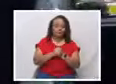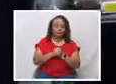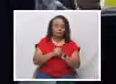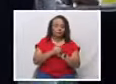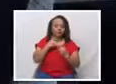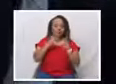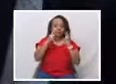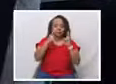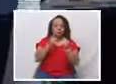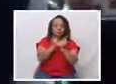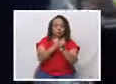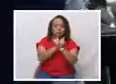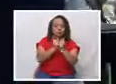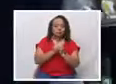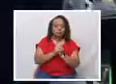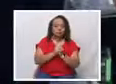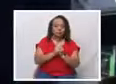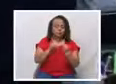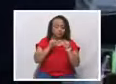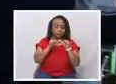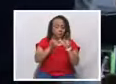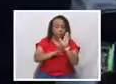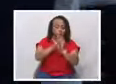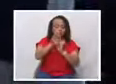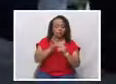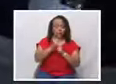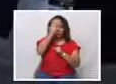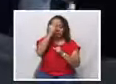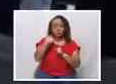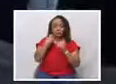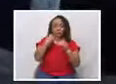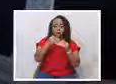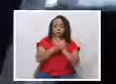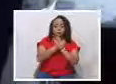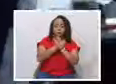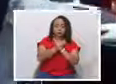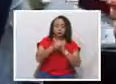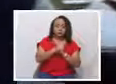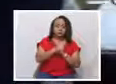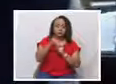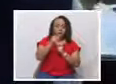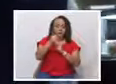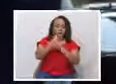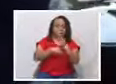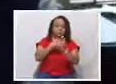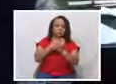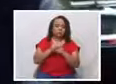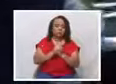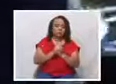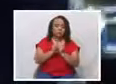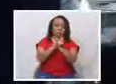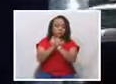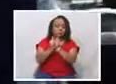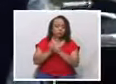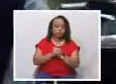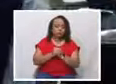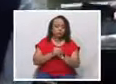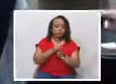Espero que el deporte siga creciendo porque hay mucho talento en otros tipos de deporte